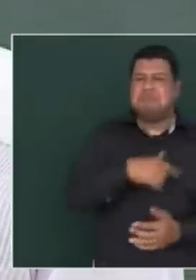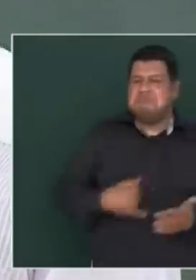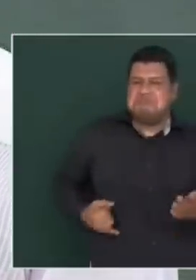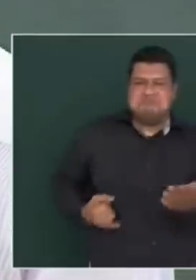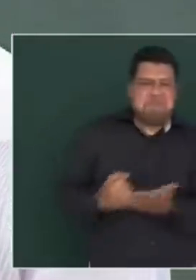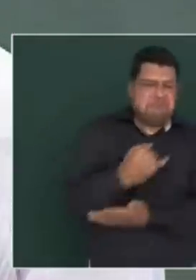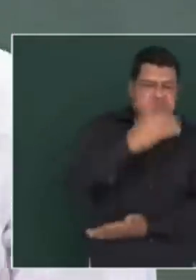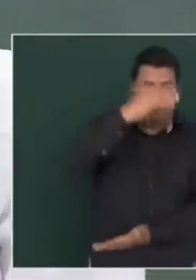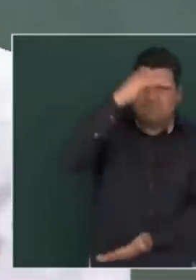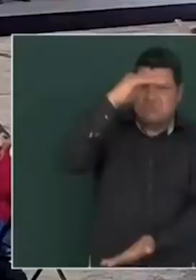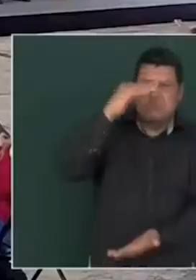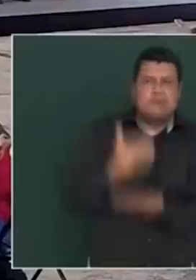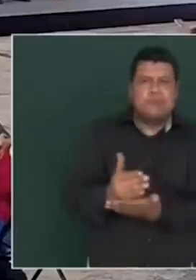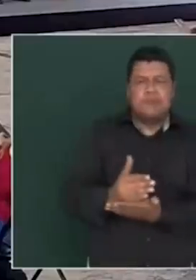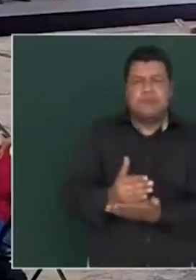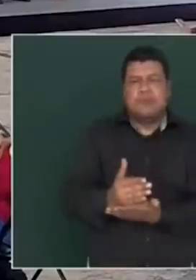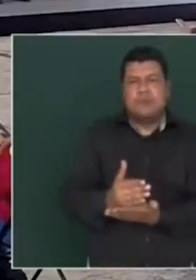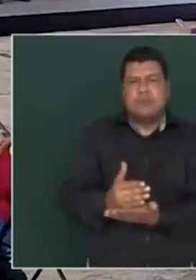la